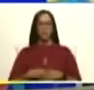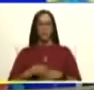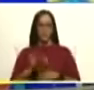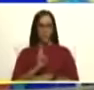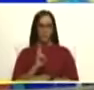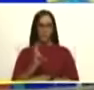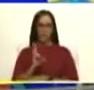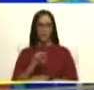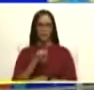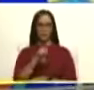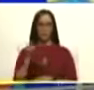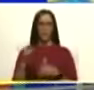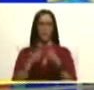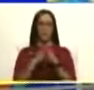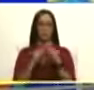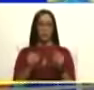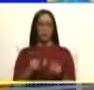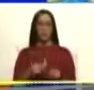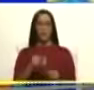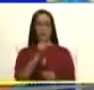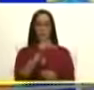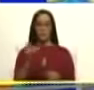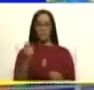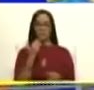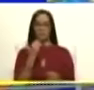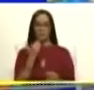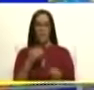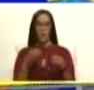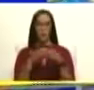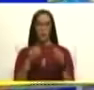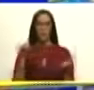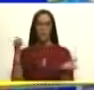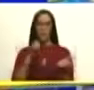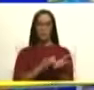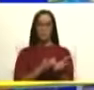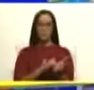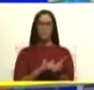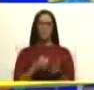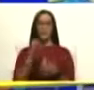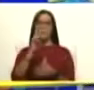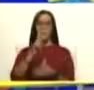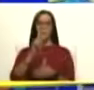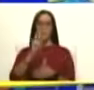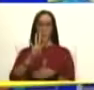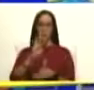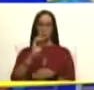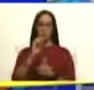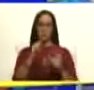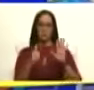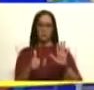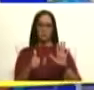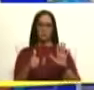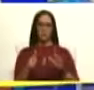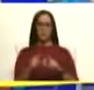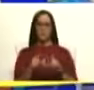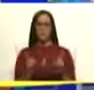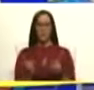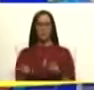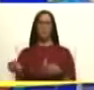Rápidamente ustedes a todos los vecinos, a todos los grupos de WhatsApp que tienen, mándenle el 2406. Pero